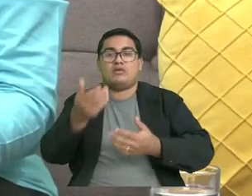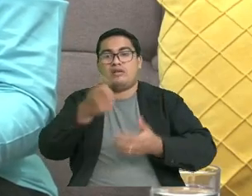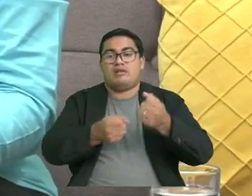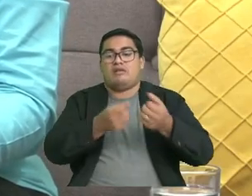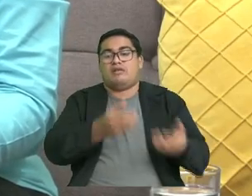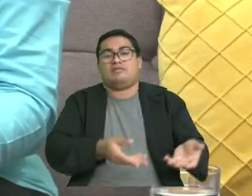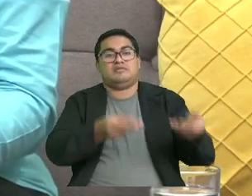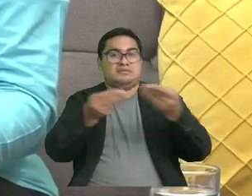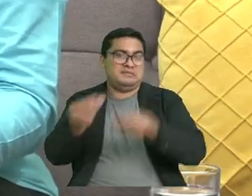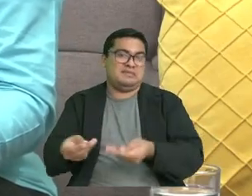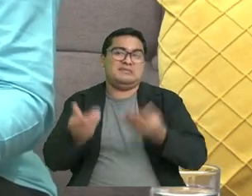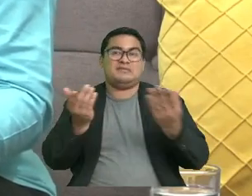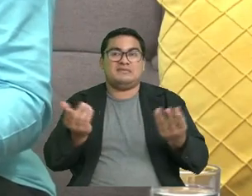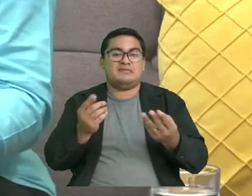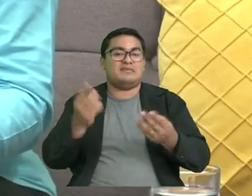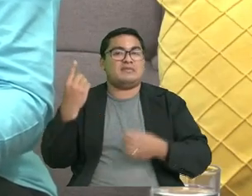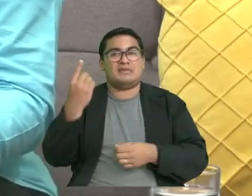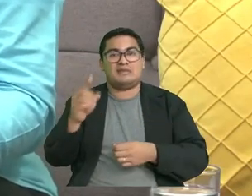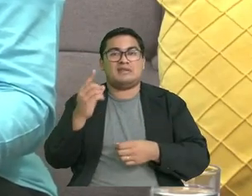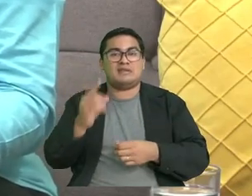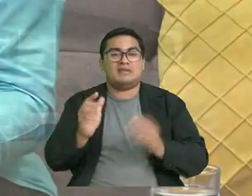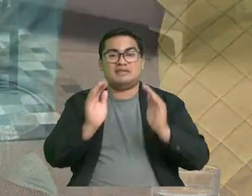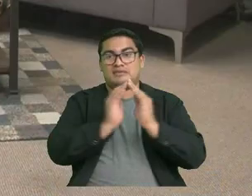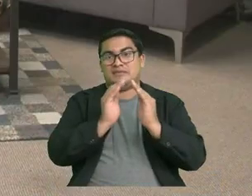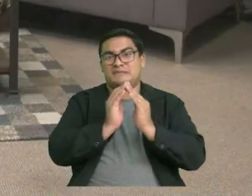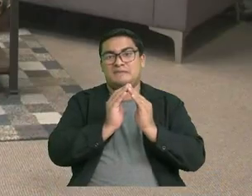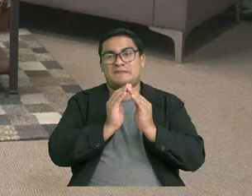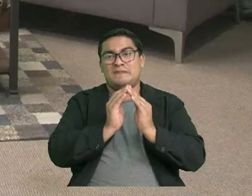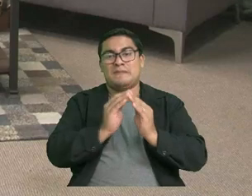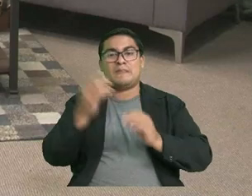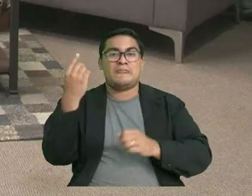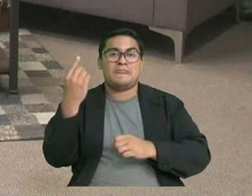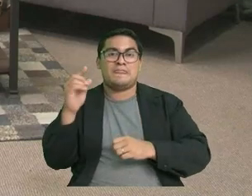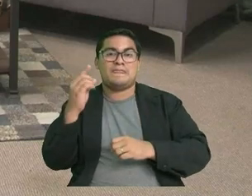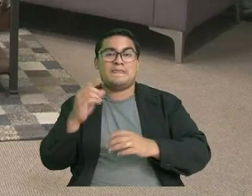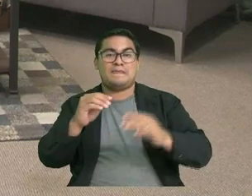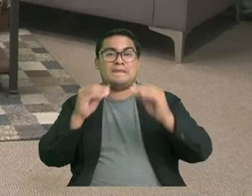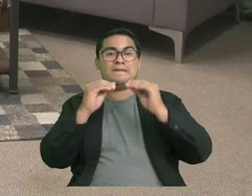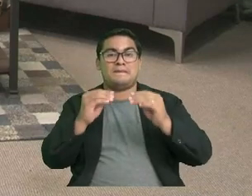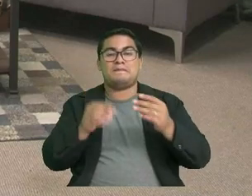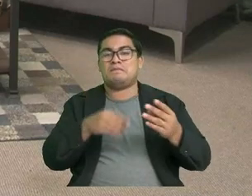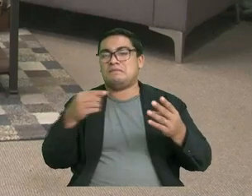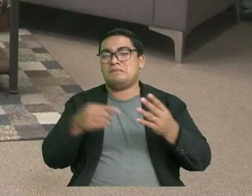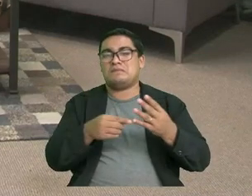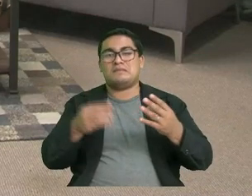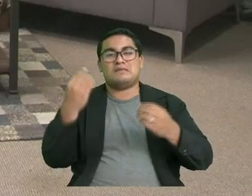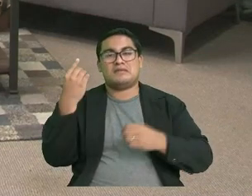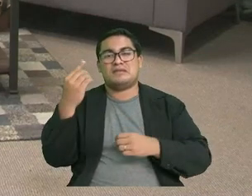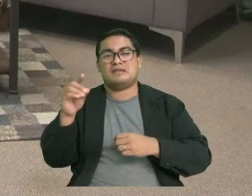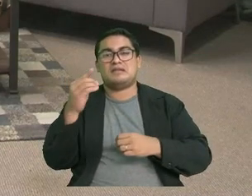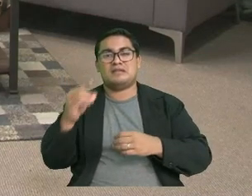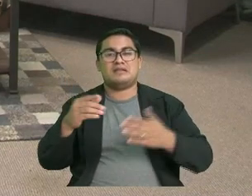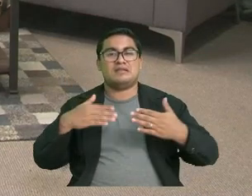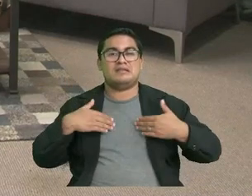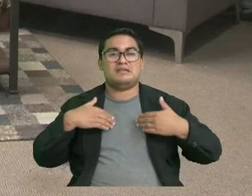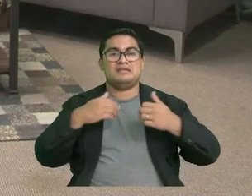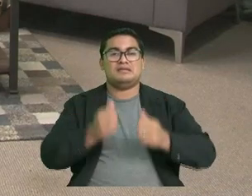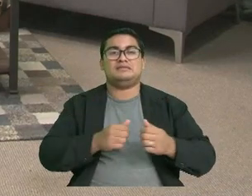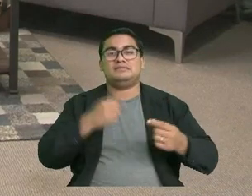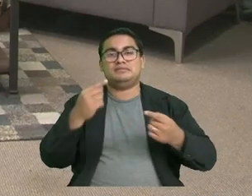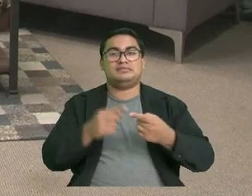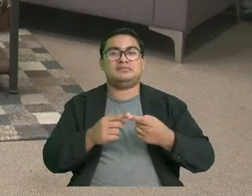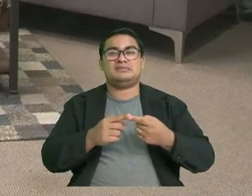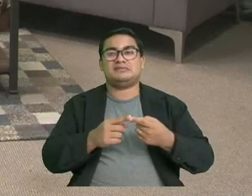que claro. recibe uno. Tienen derecho a la vivienda, tienen derecho a la educación, tienen derecho a la salud